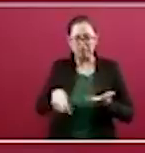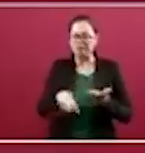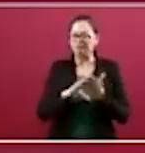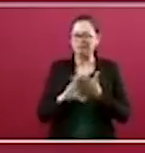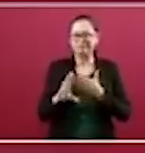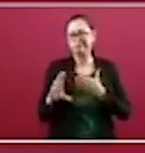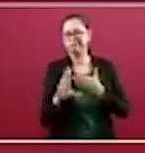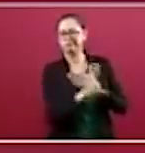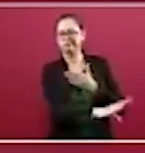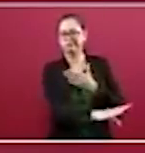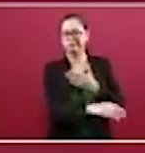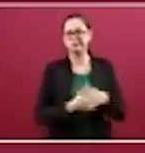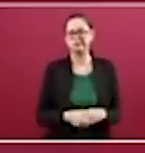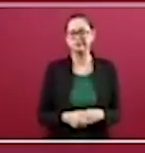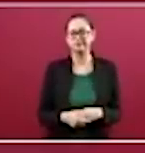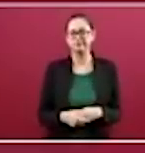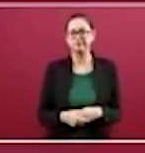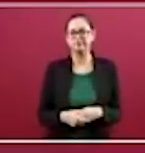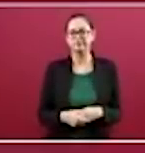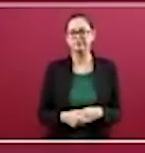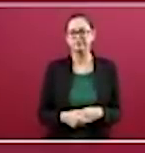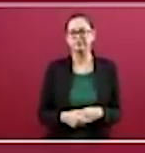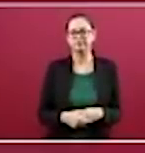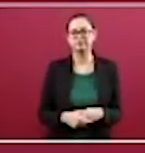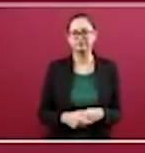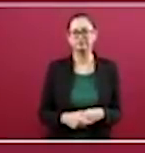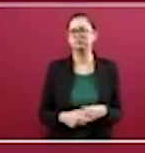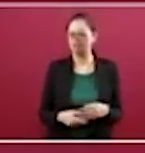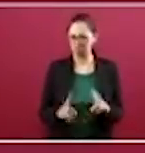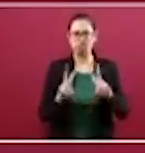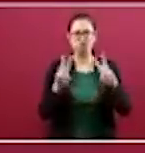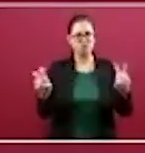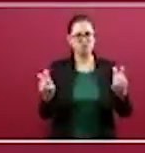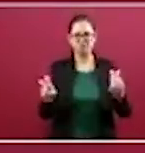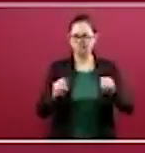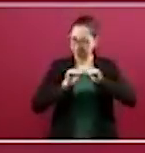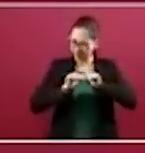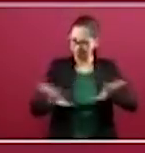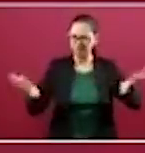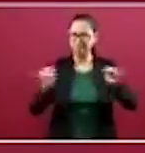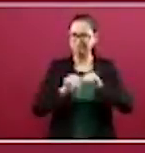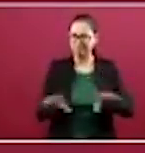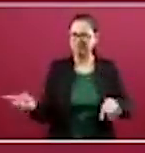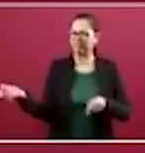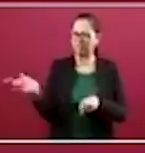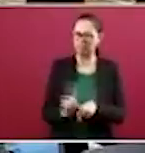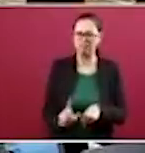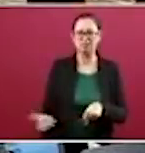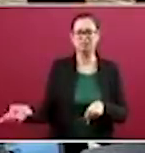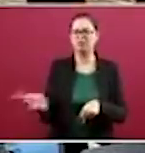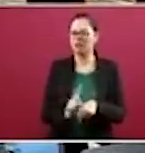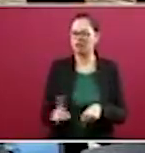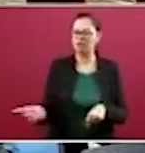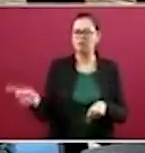drogas, y vamos a hablar sobre este tema todos los días.